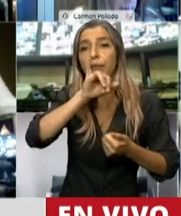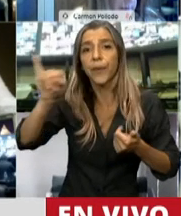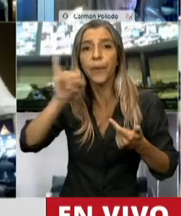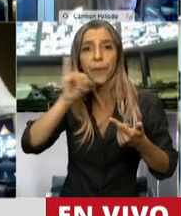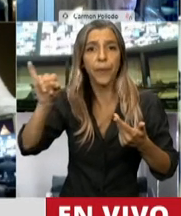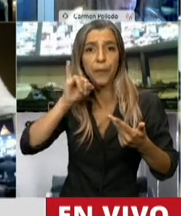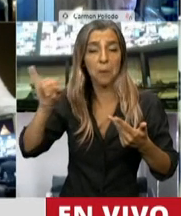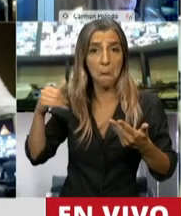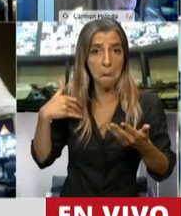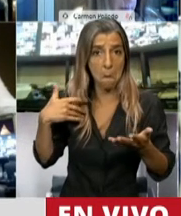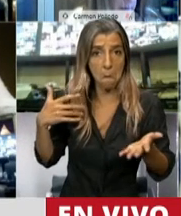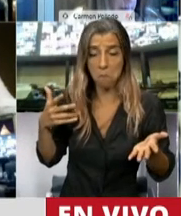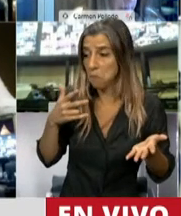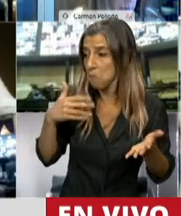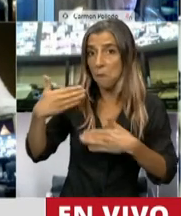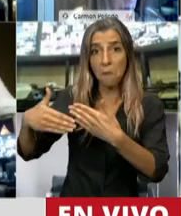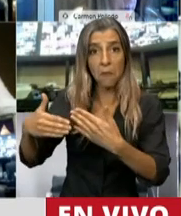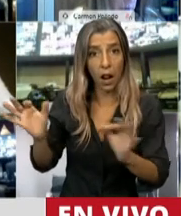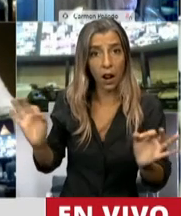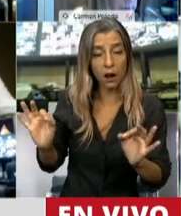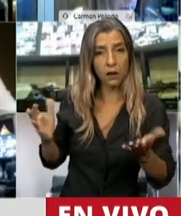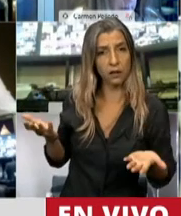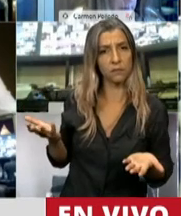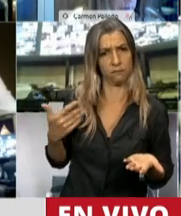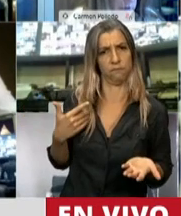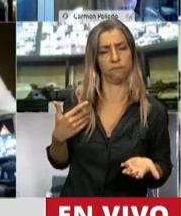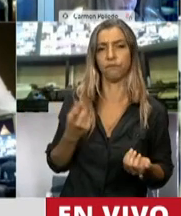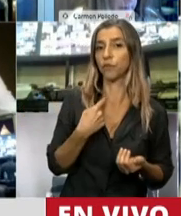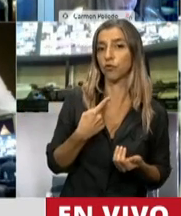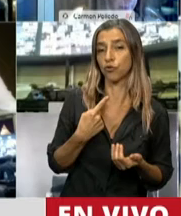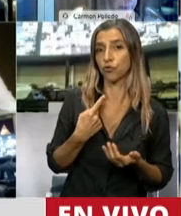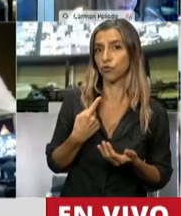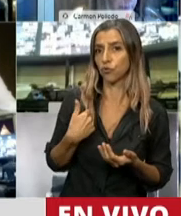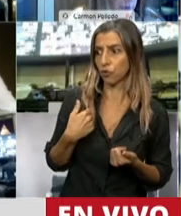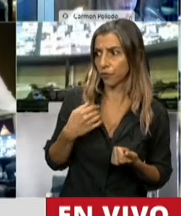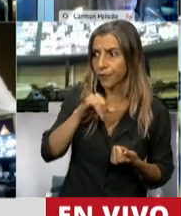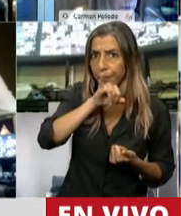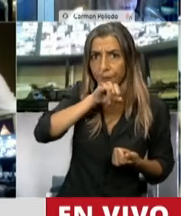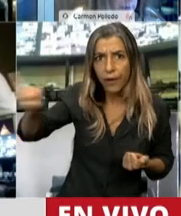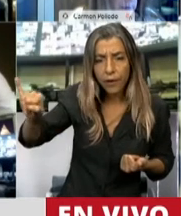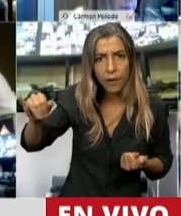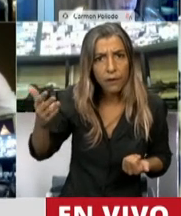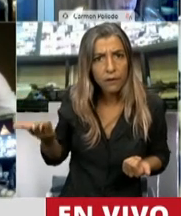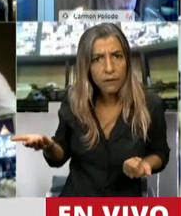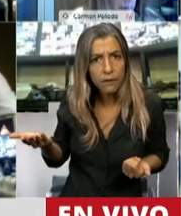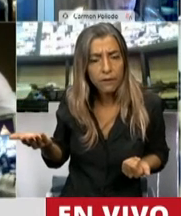de borrajas porque porque nosotros nos hemos presentado a denunciar esa monumental